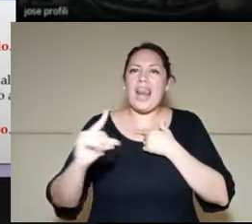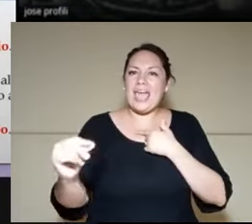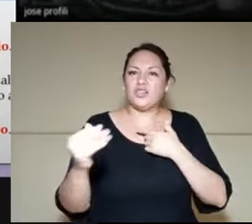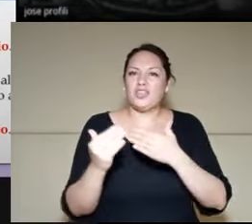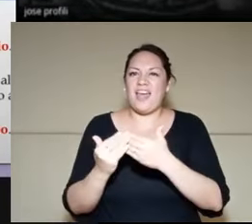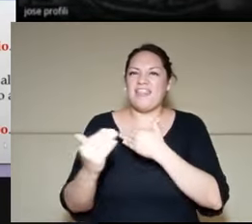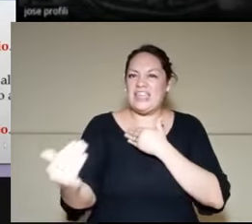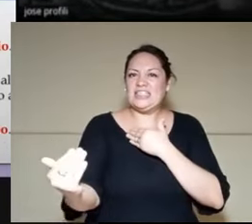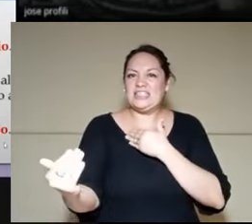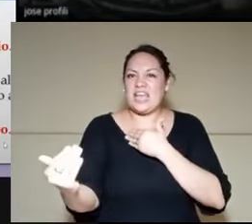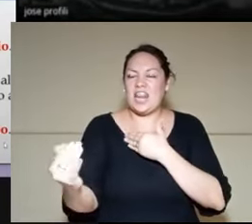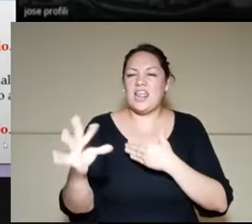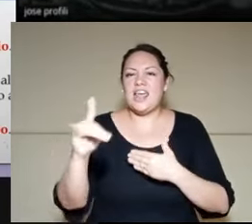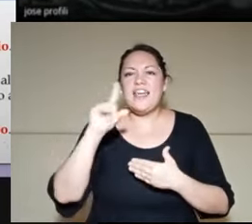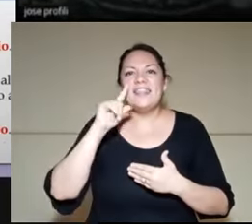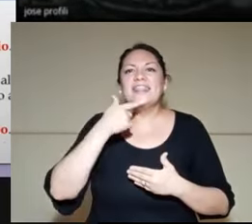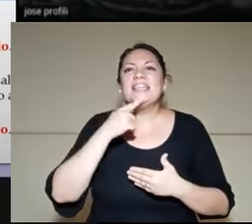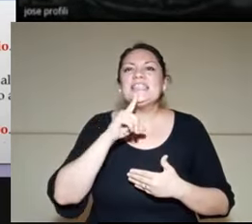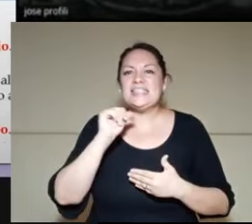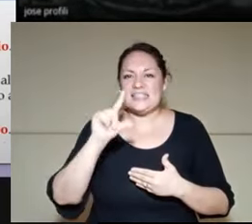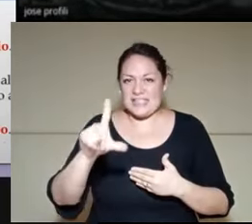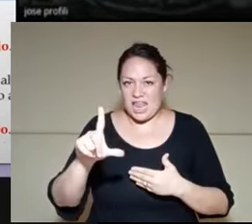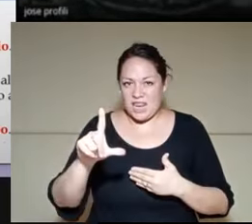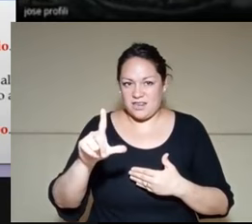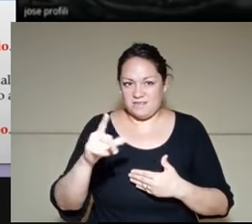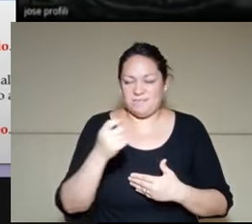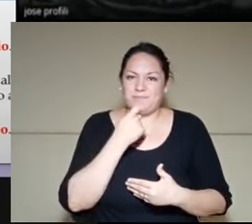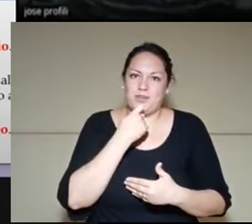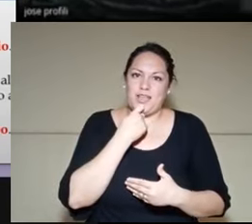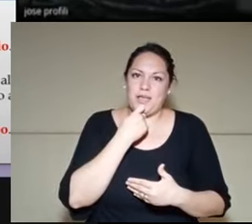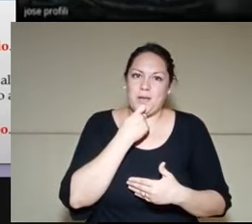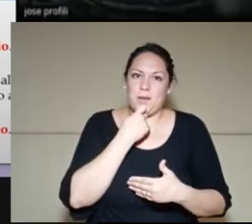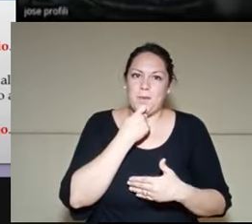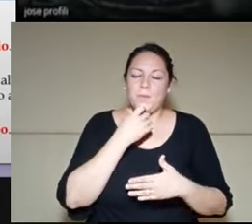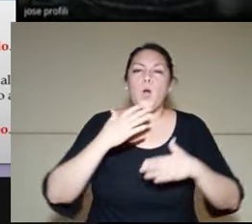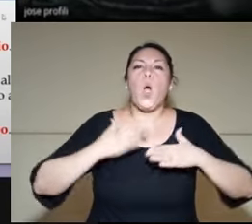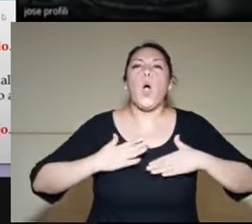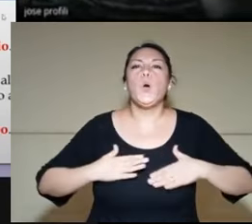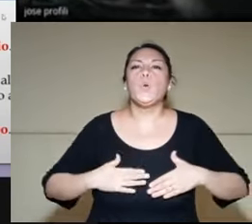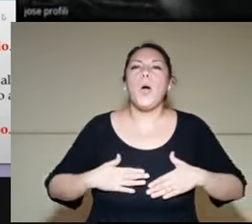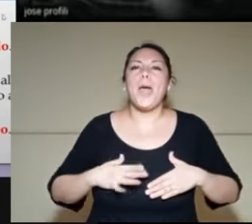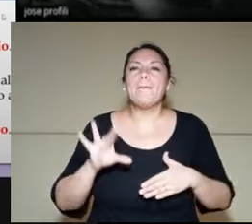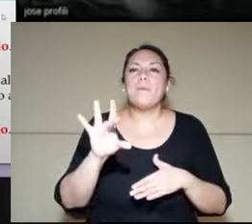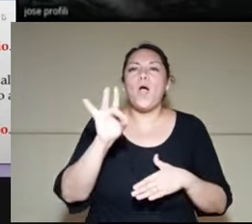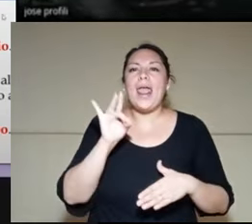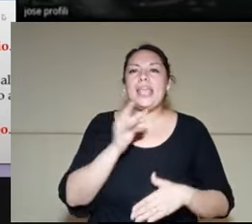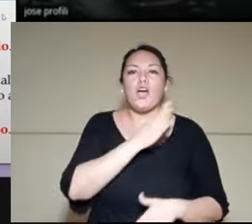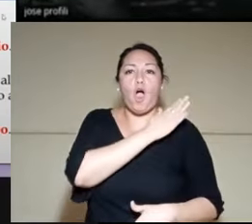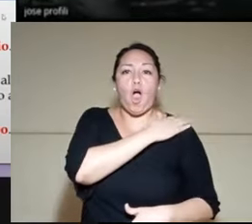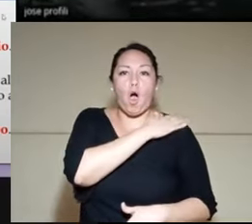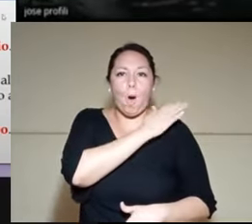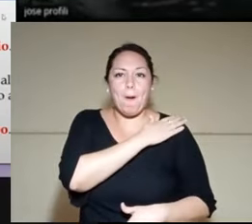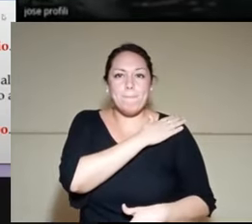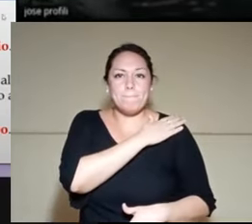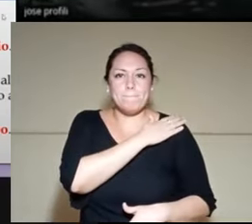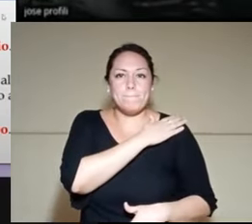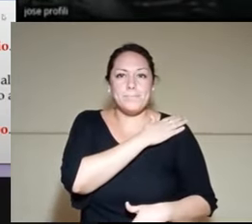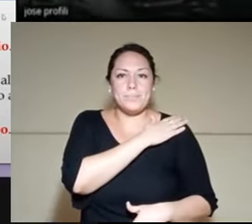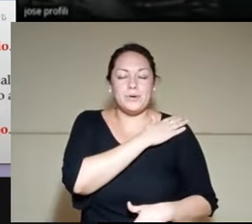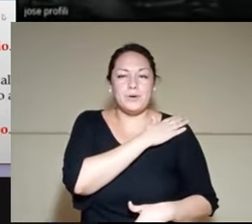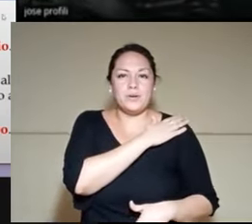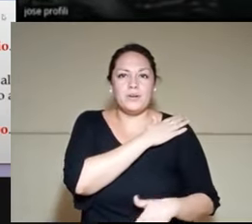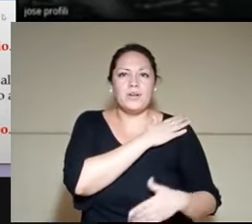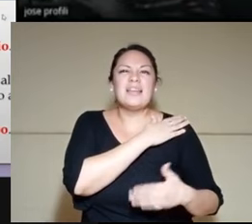del centro del cuerpo. Depende de lo que yo tome como centro del cuerpo, porque como les decía recién, si yo tomo el centro del cuerpo, el